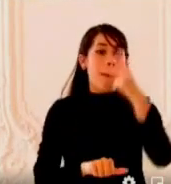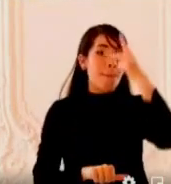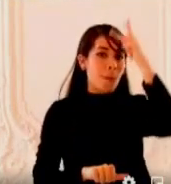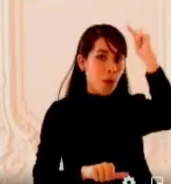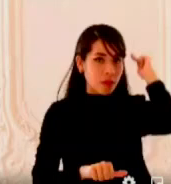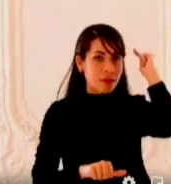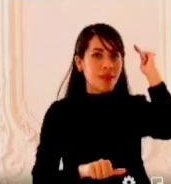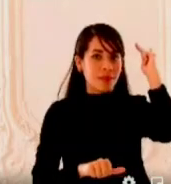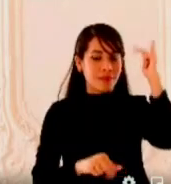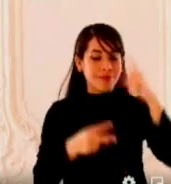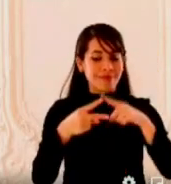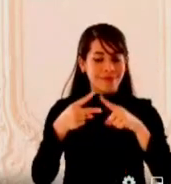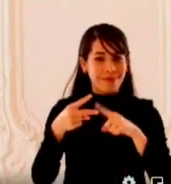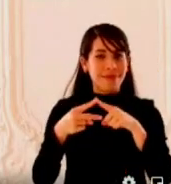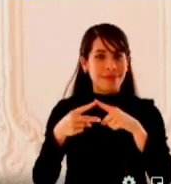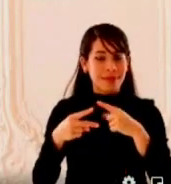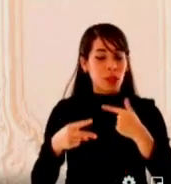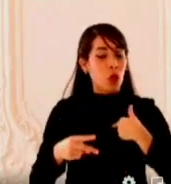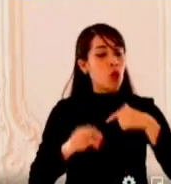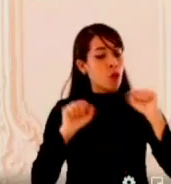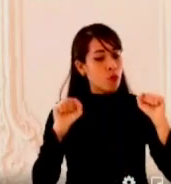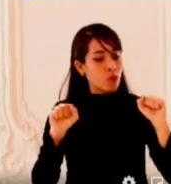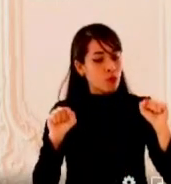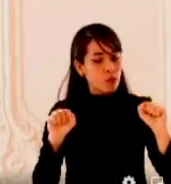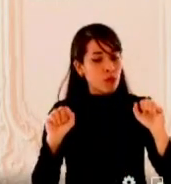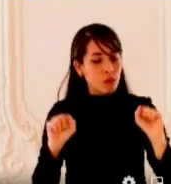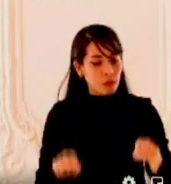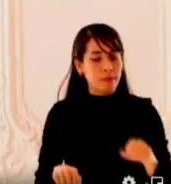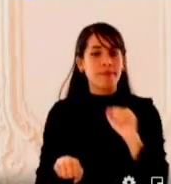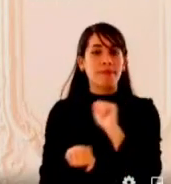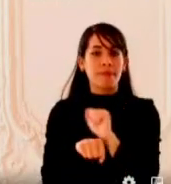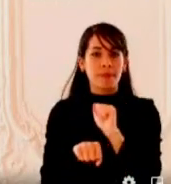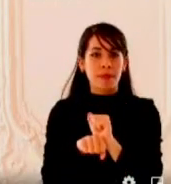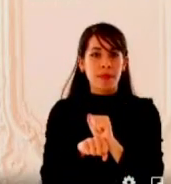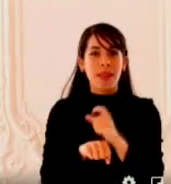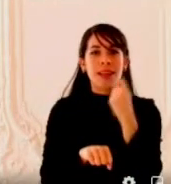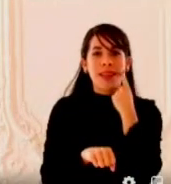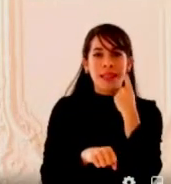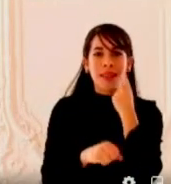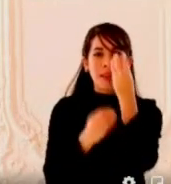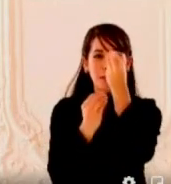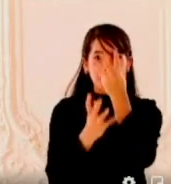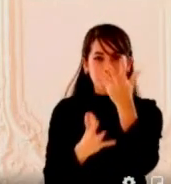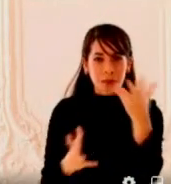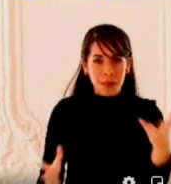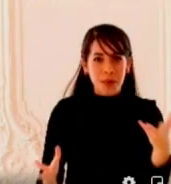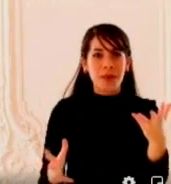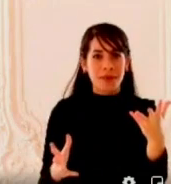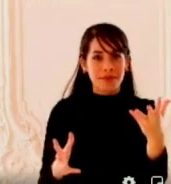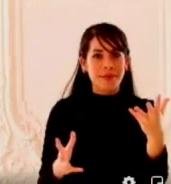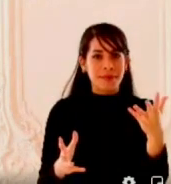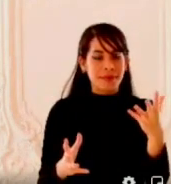eso voy a estar trabajando. Ahora mismo se anunció, hace poco, una P3 para la transportación marítima